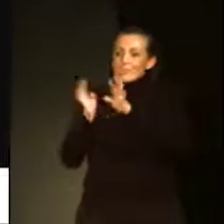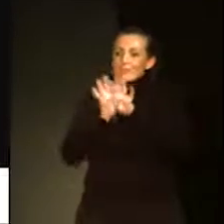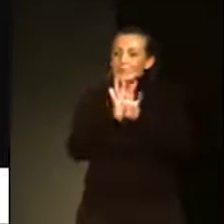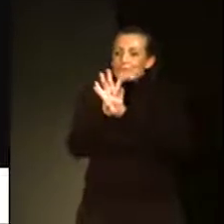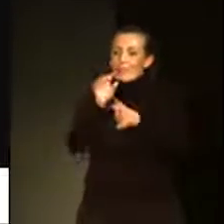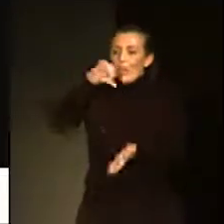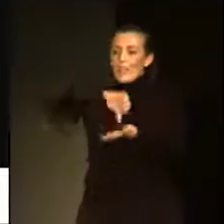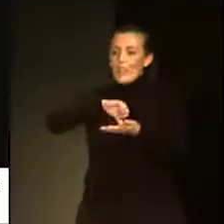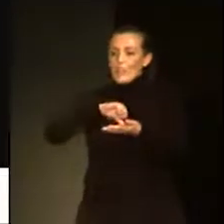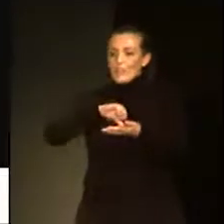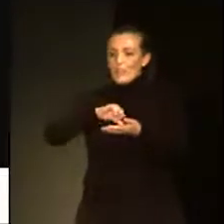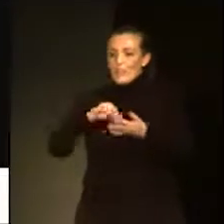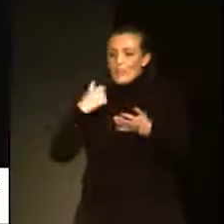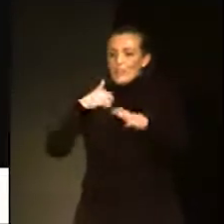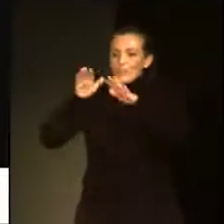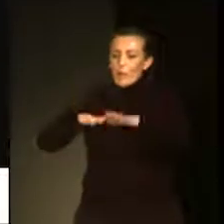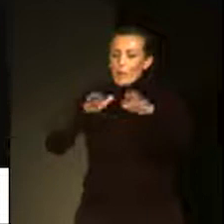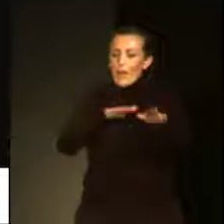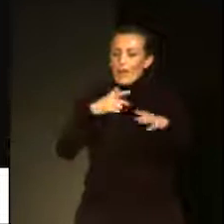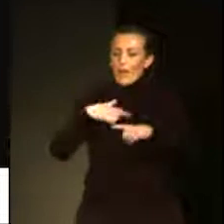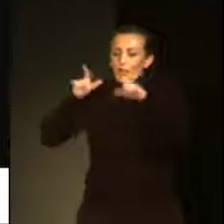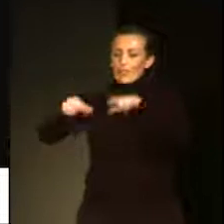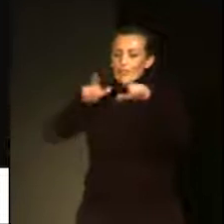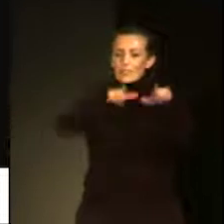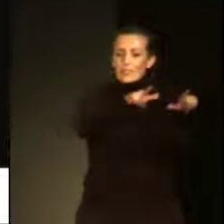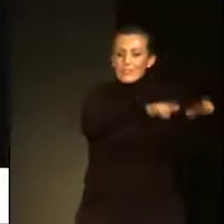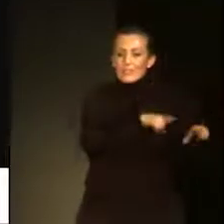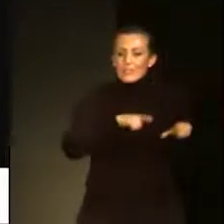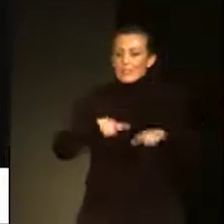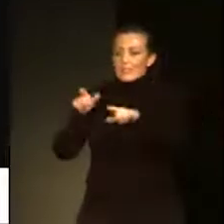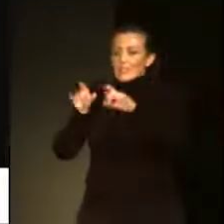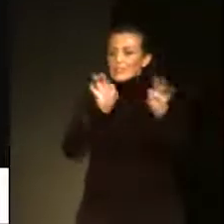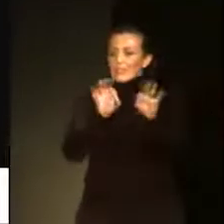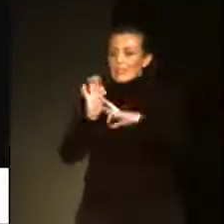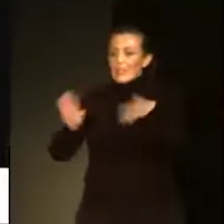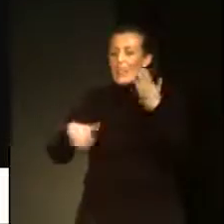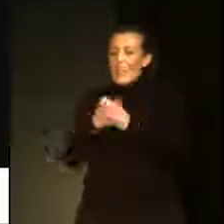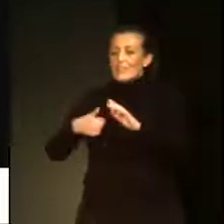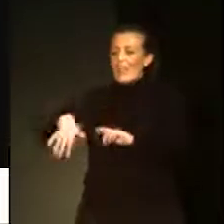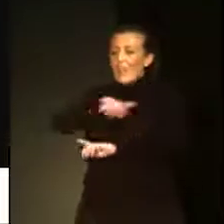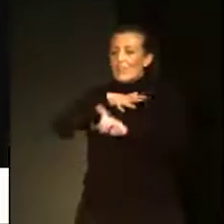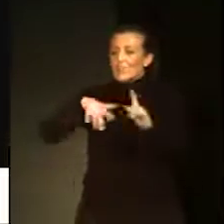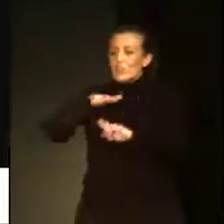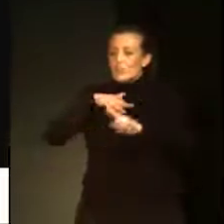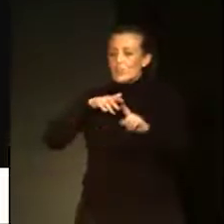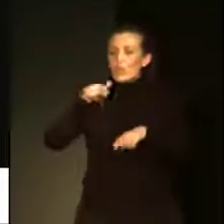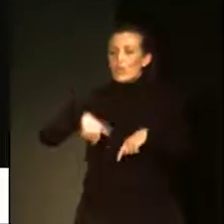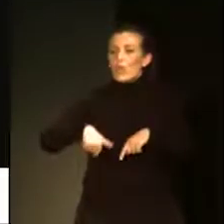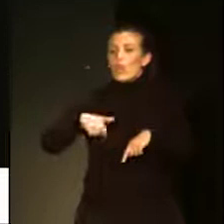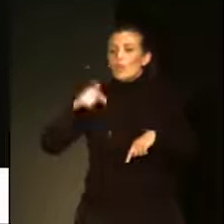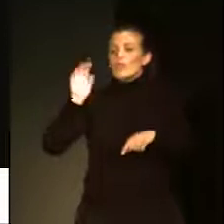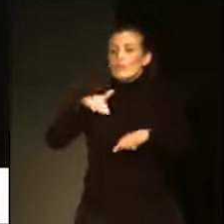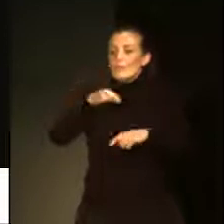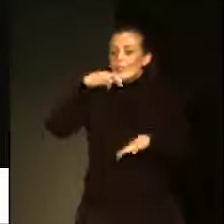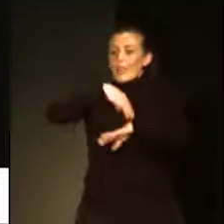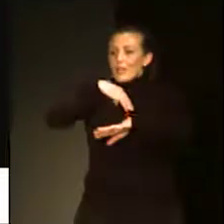Transitaremos por el centro de la ciudad, parándonos donde están situados cada una de esas actuaciones, hasta llegar al entorno del Boulevard de Gran Capitán, que es donde